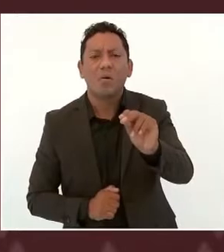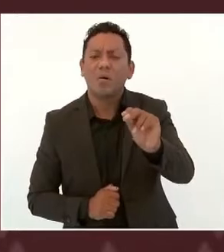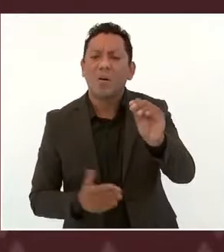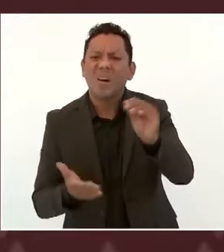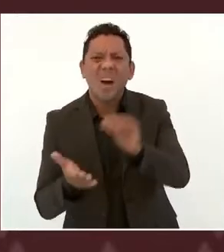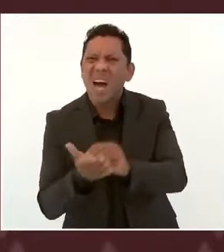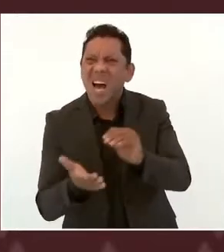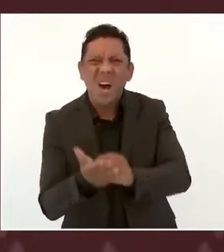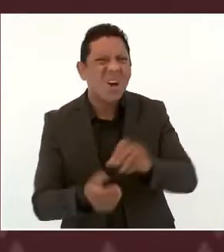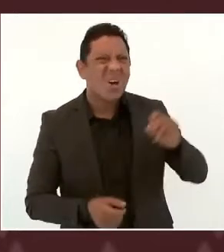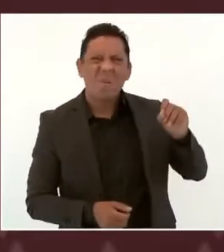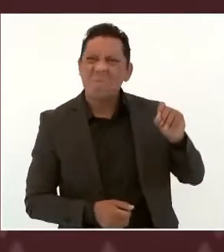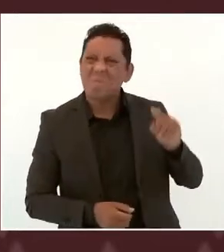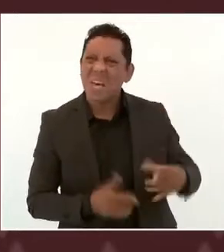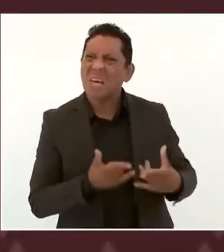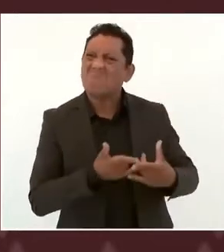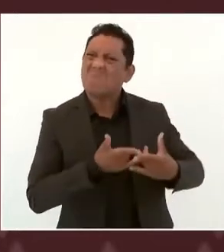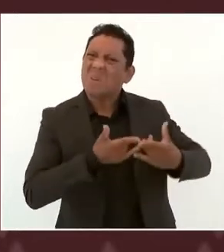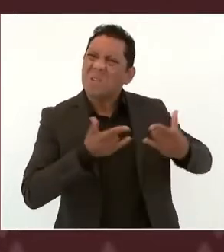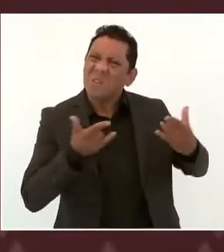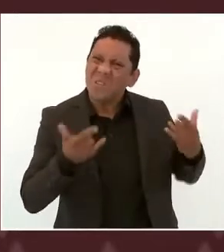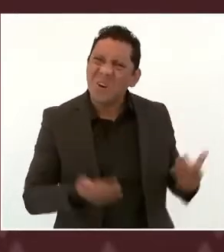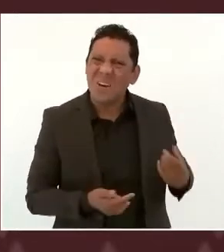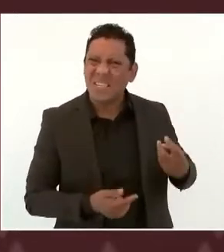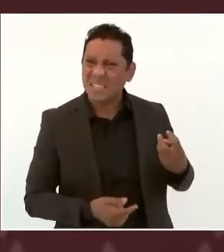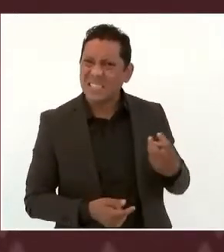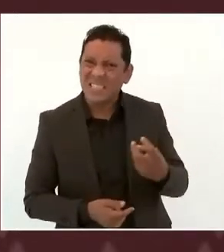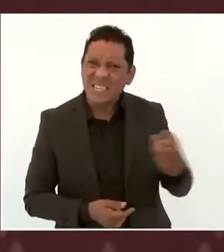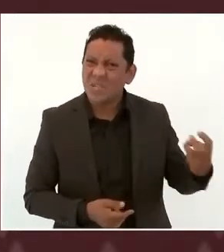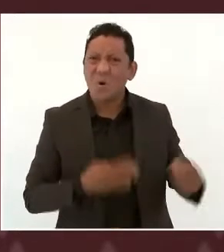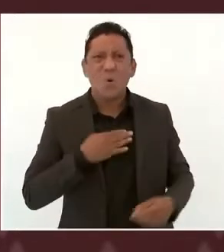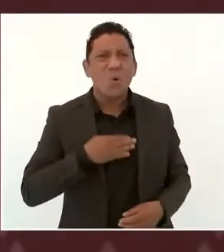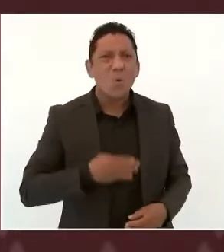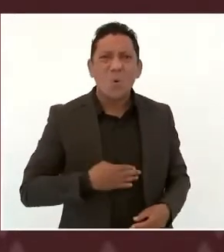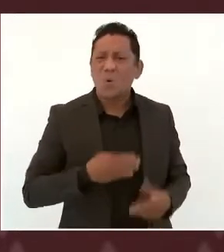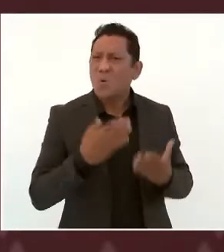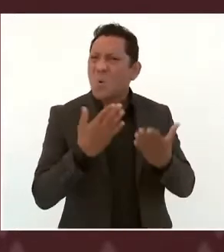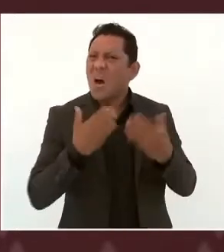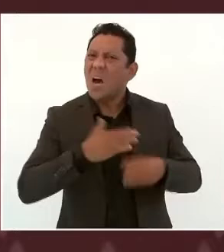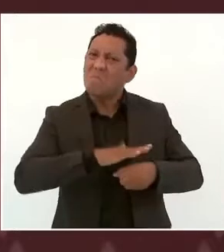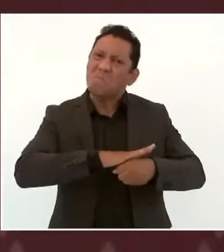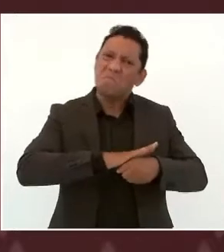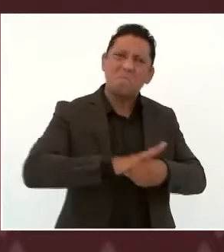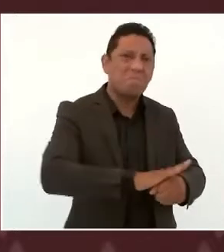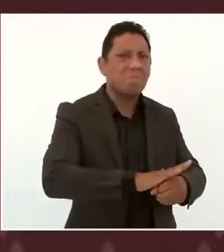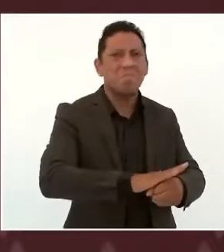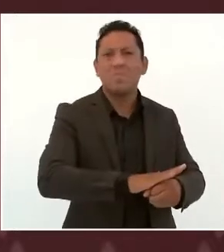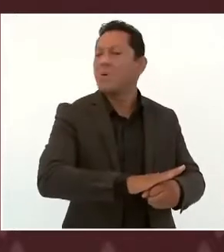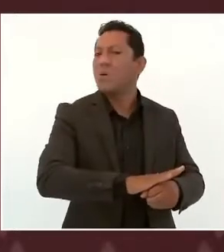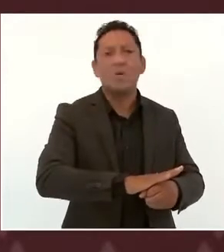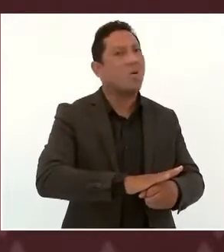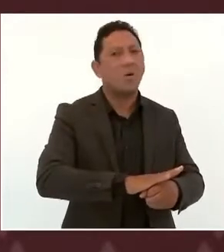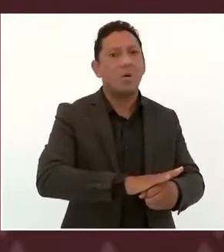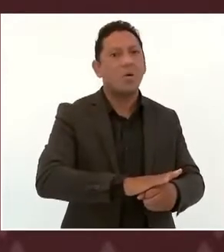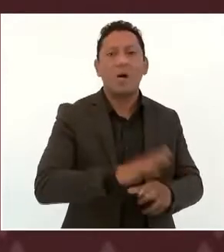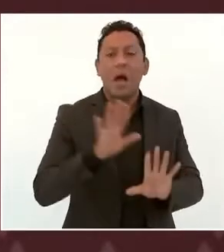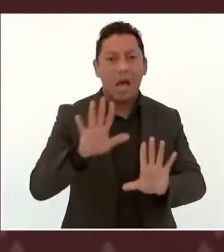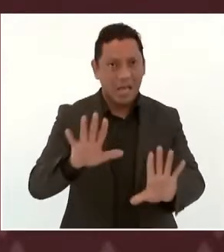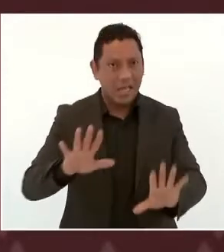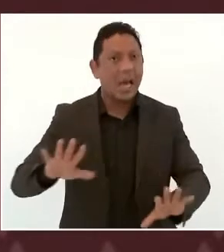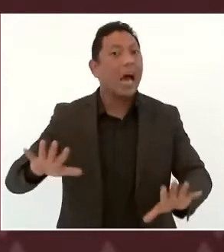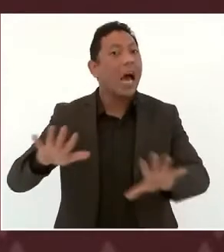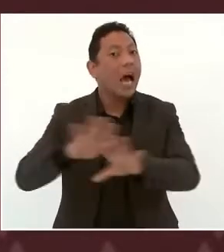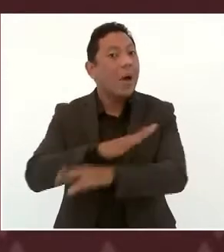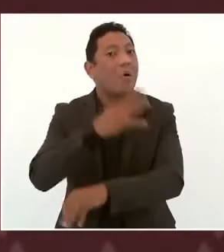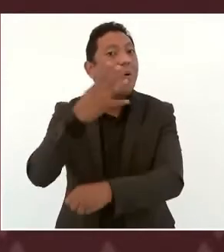mantenga la misma realidad de injusticias, de opresión. La Cuarta